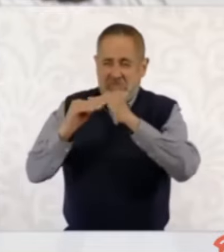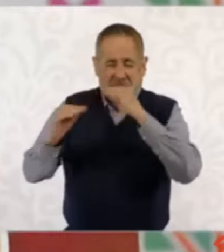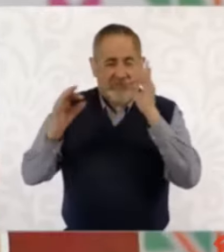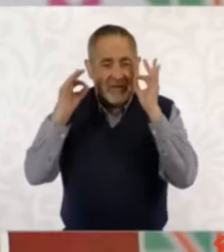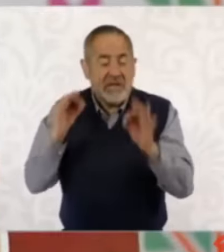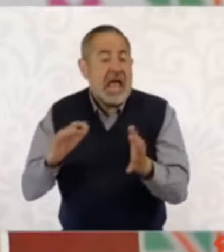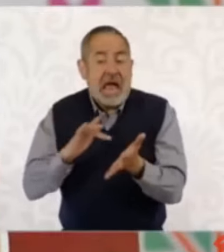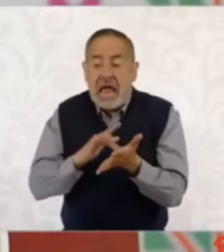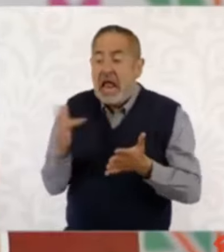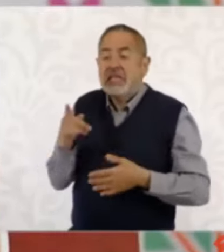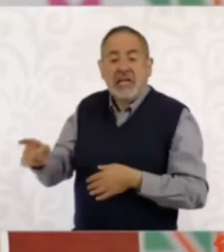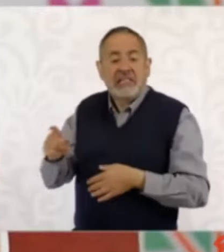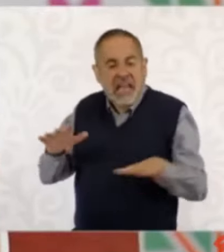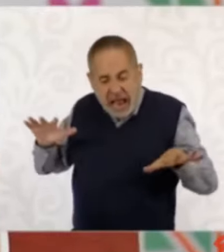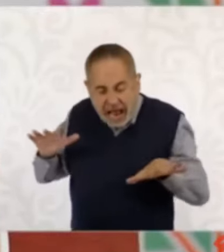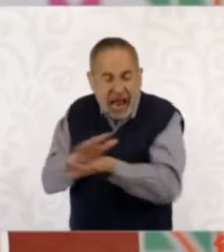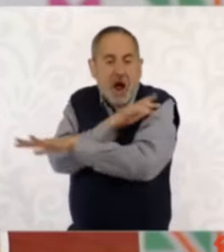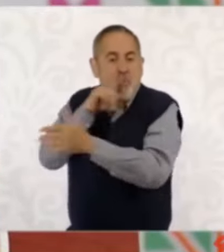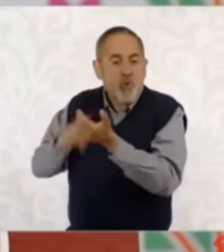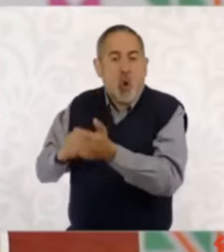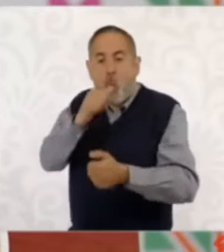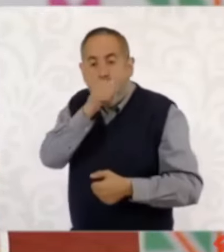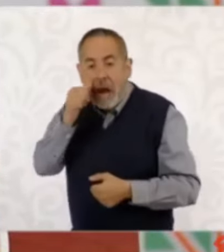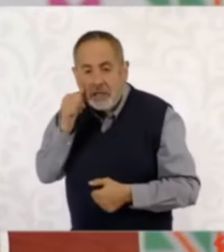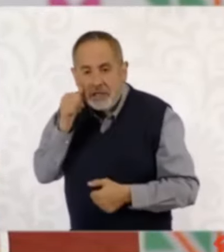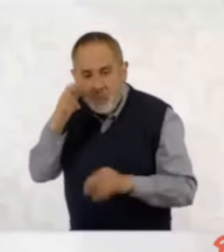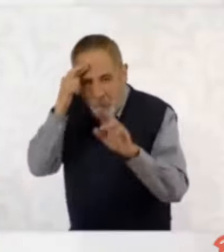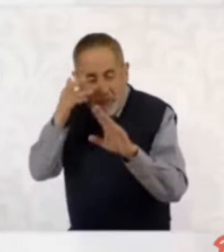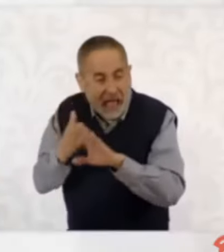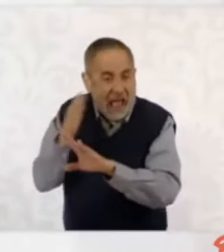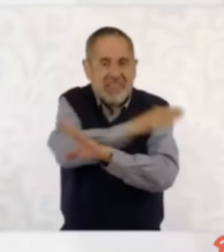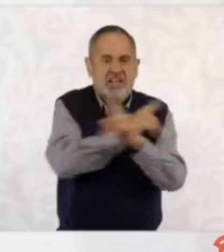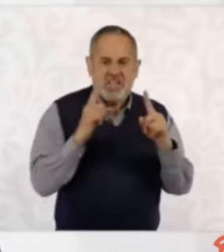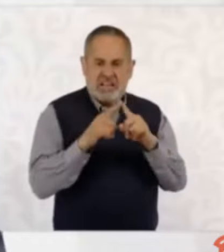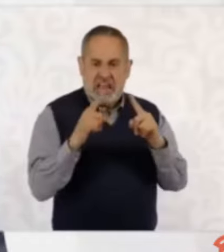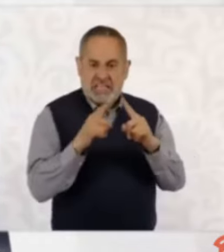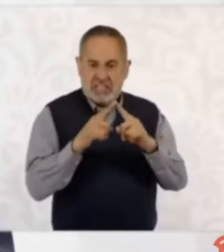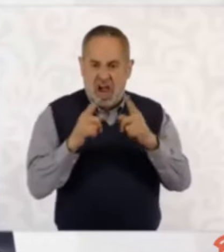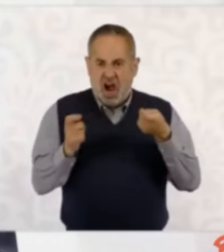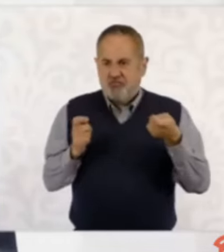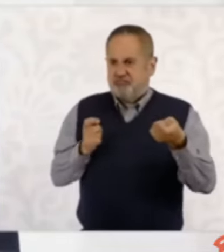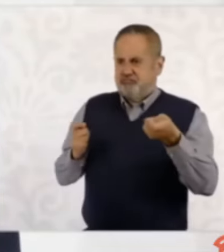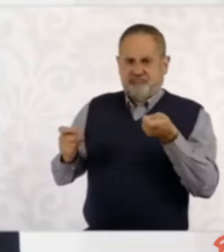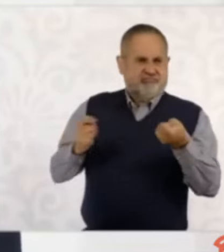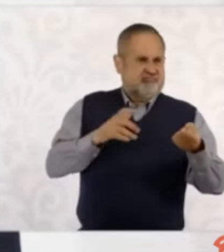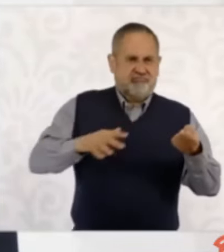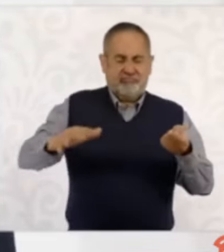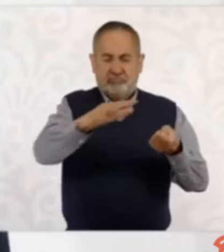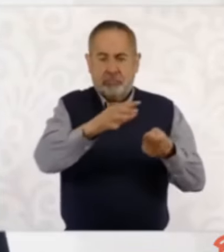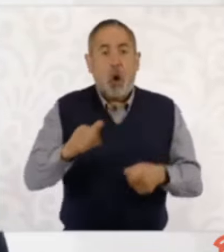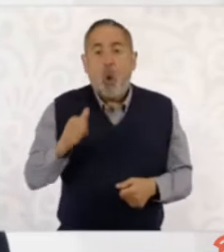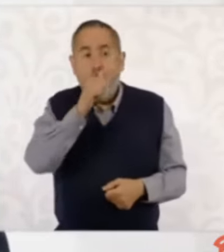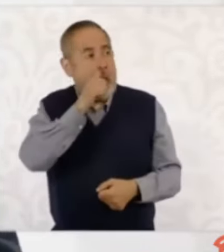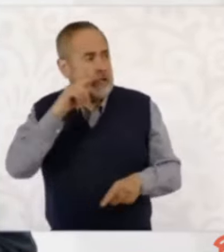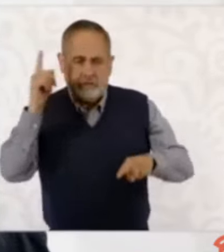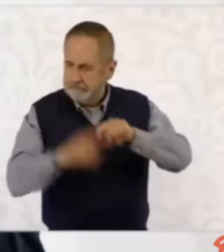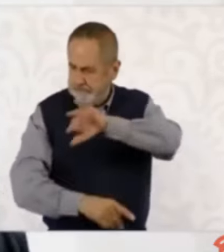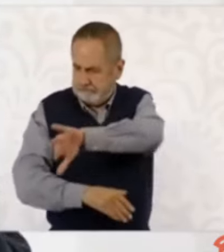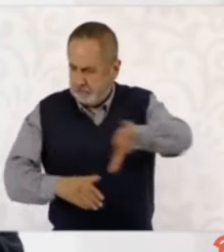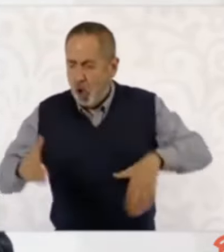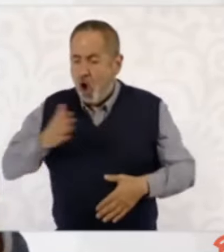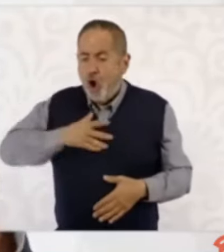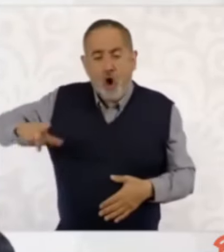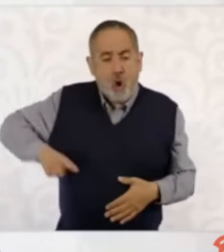si no hubiera habido reforma. ¿Por qué? Porque la Iglesia controlaba una buena parte, no solamente de